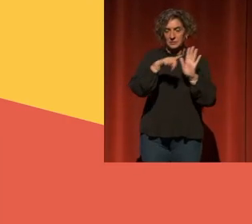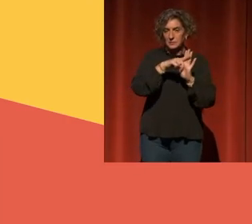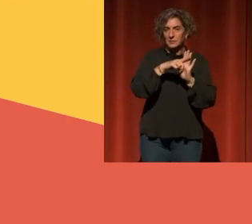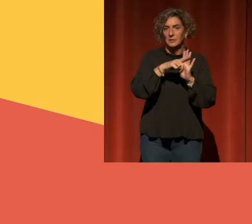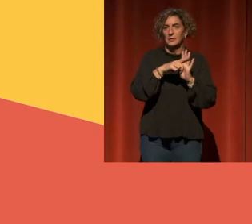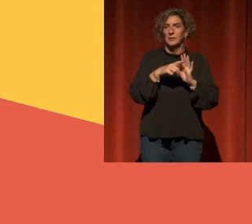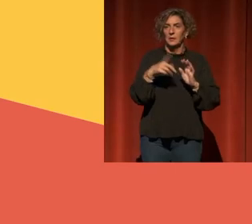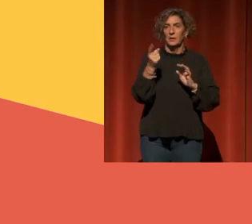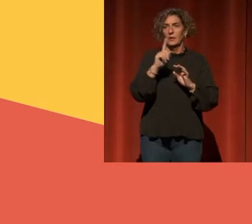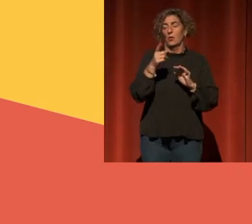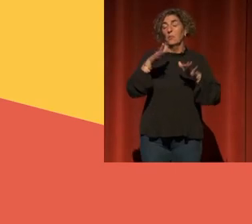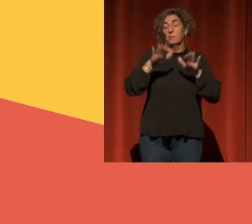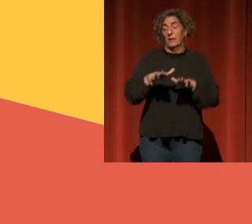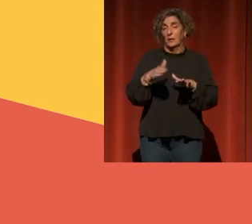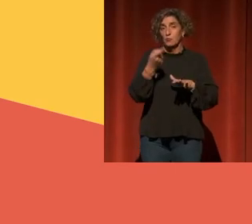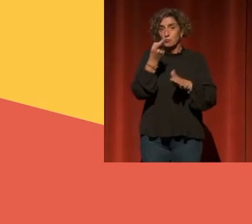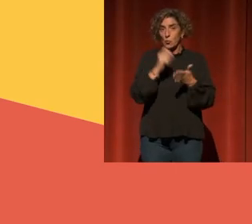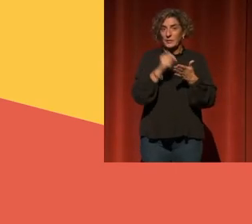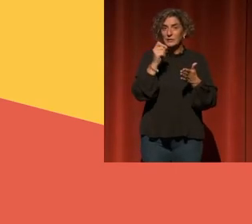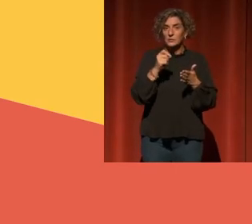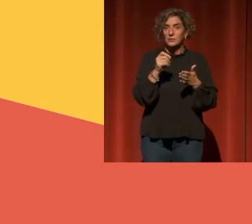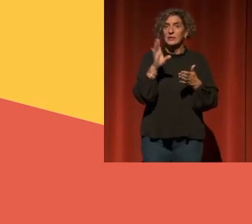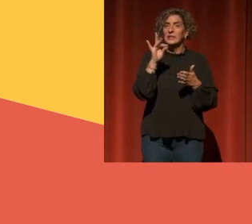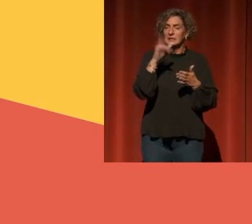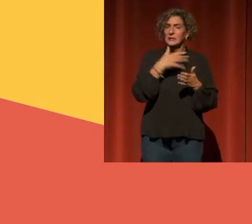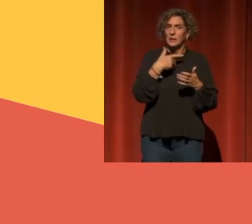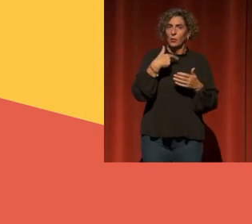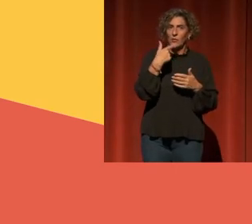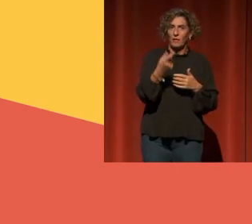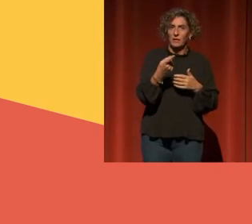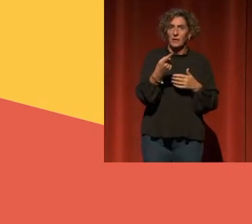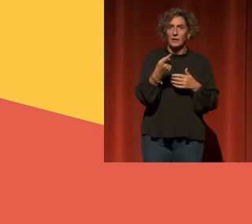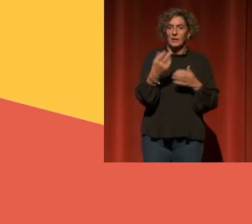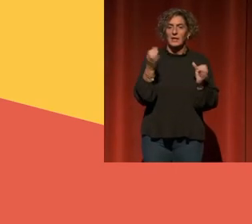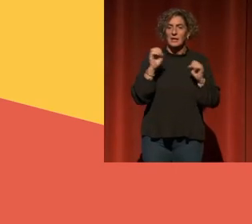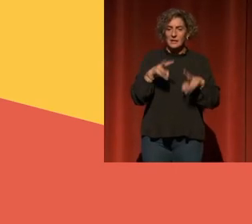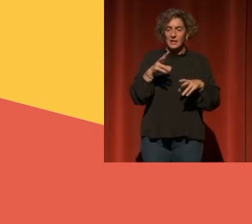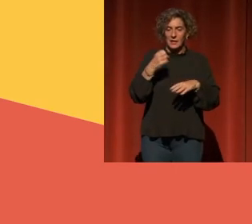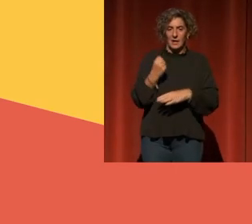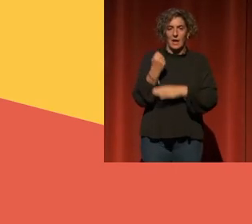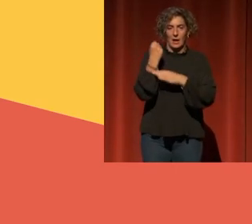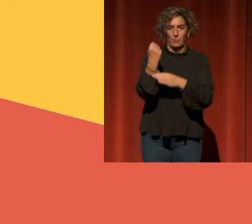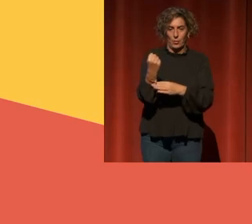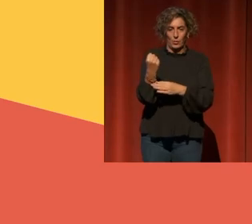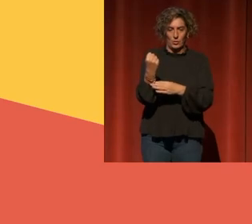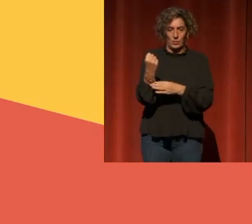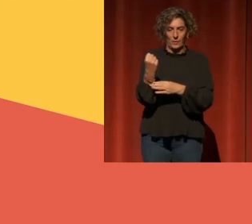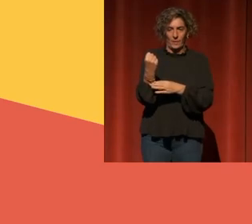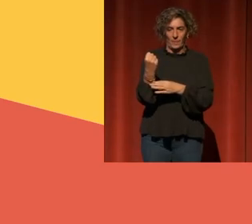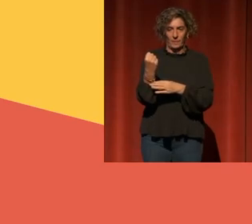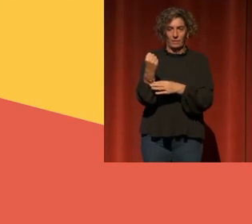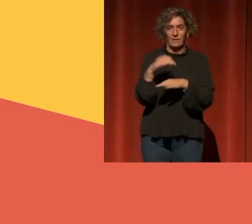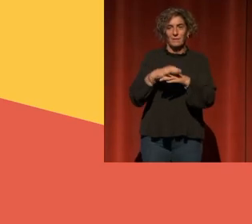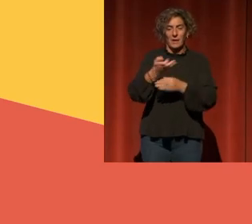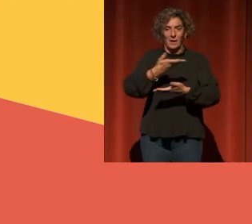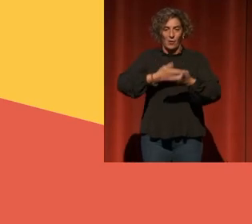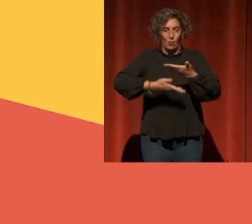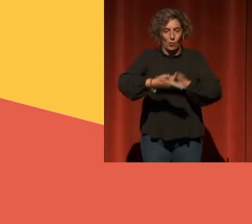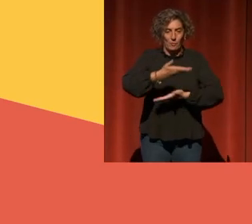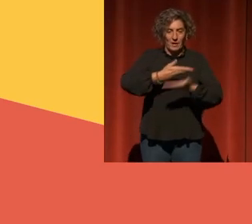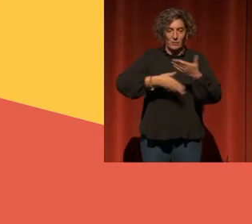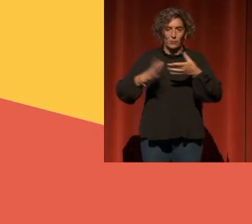en un momento pero sí quiero incidir que public libraries 2030 aspira a la cooperación y